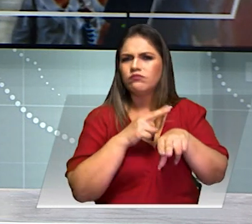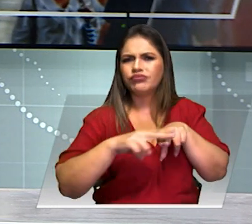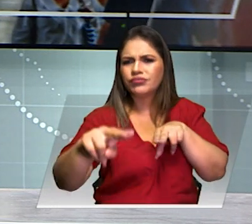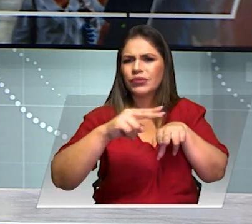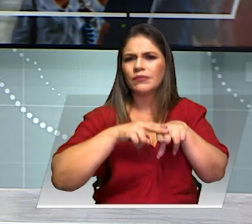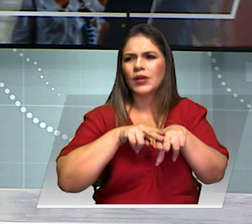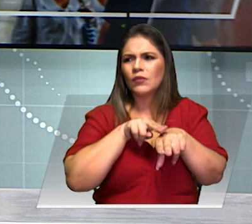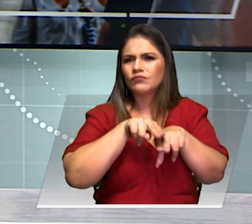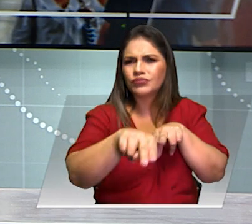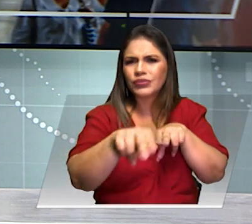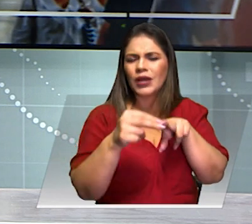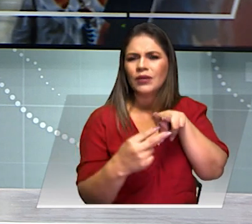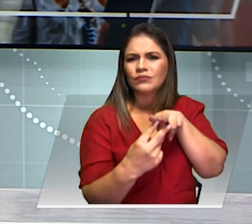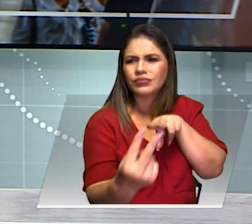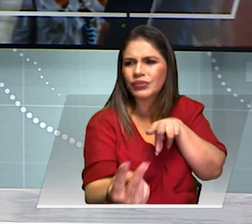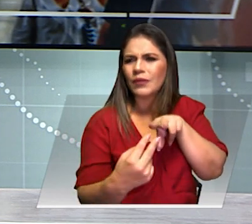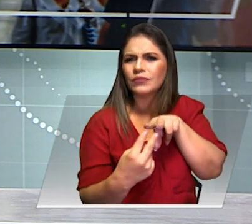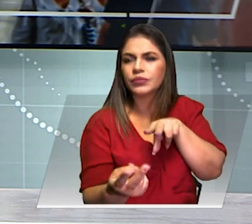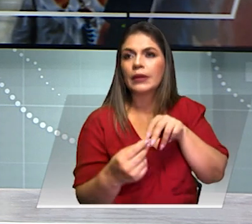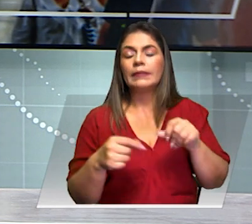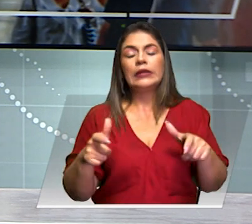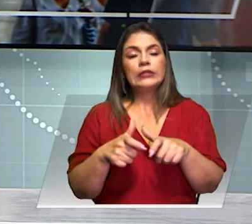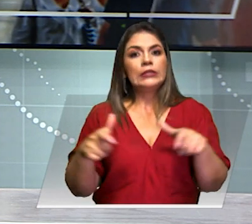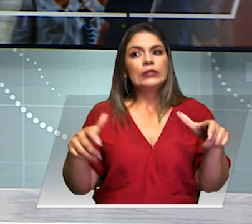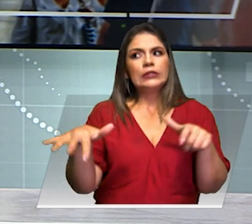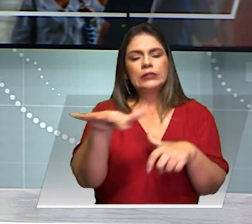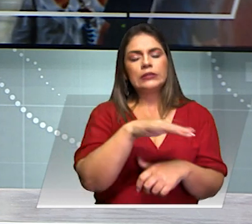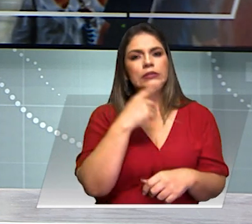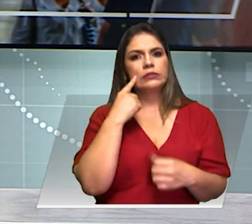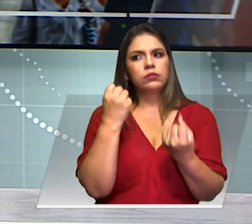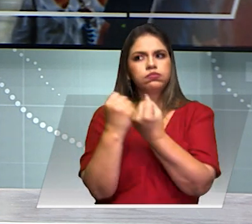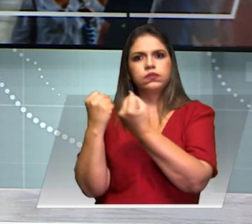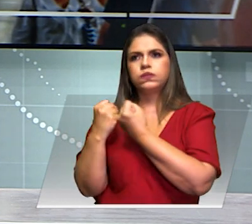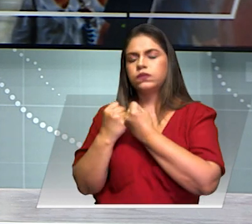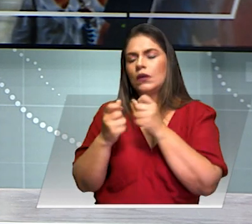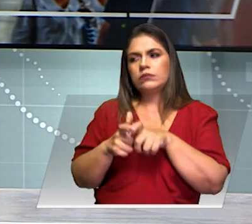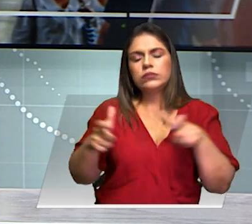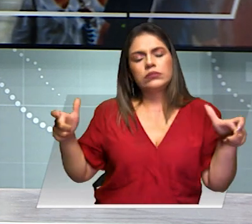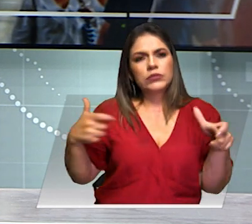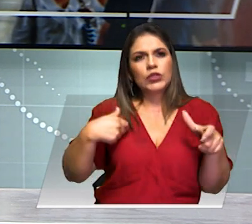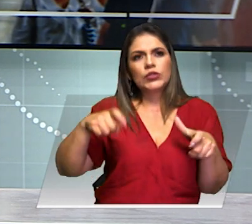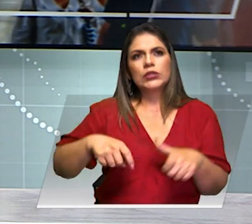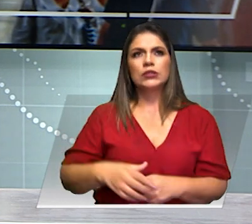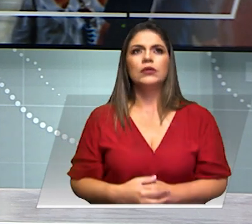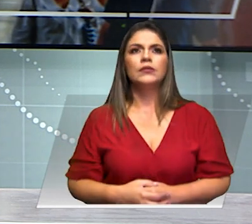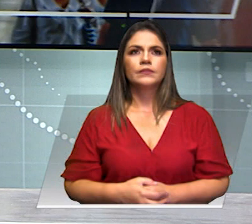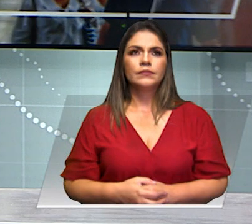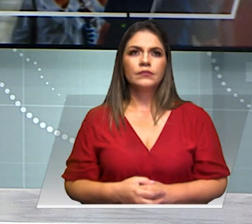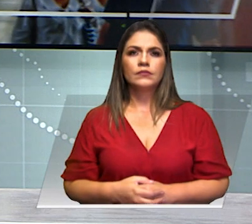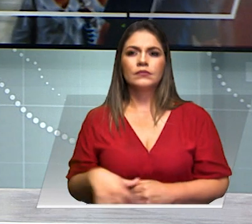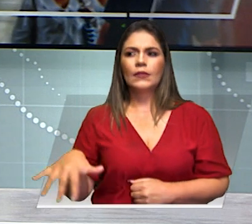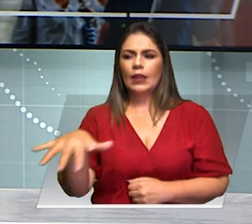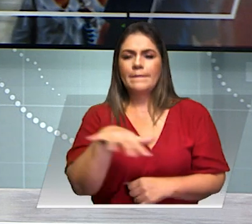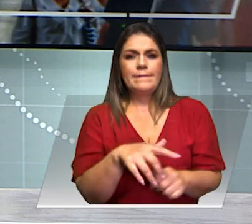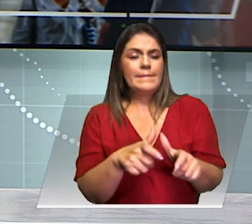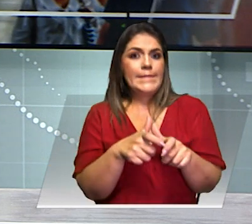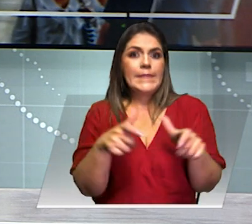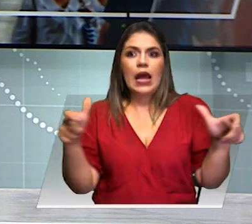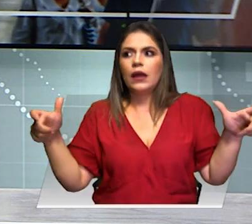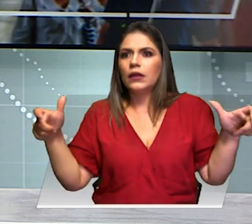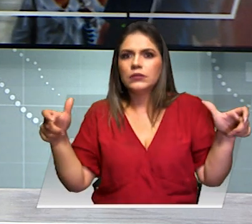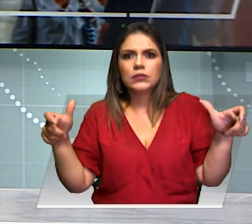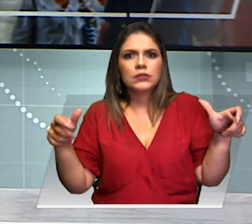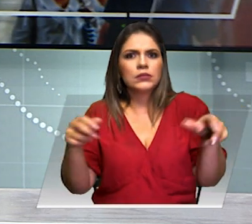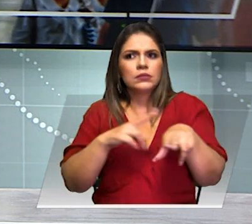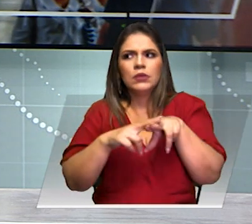pandemia en redes sociales los usuarios han solicitado que se tomen medidas cuanto antes ante el creciente número de usuarios que se desplazan diariamente